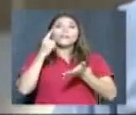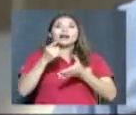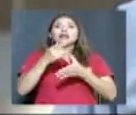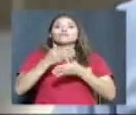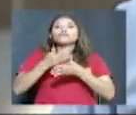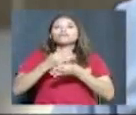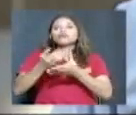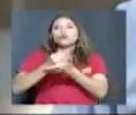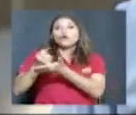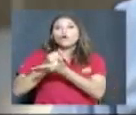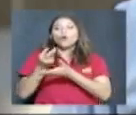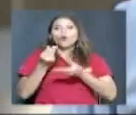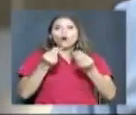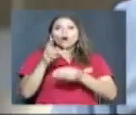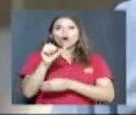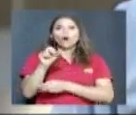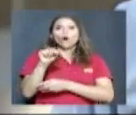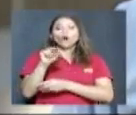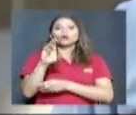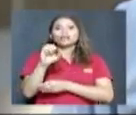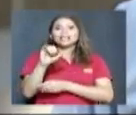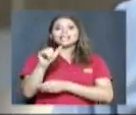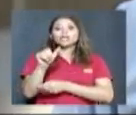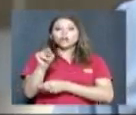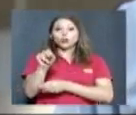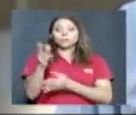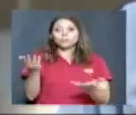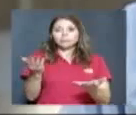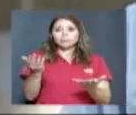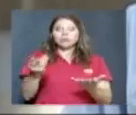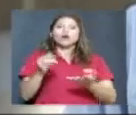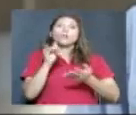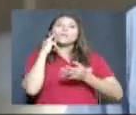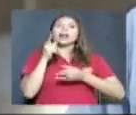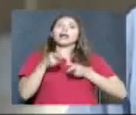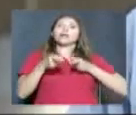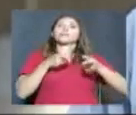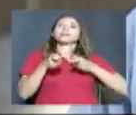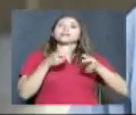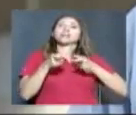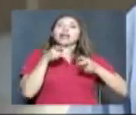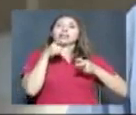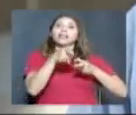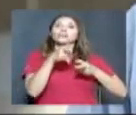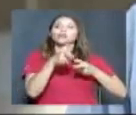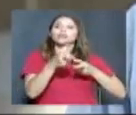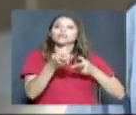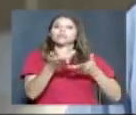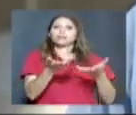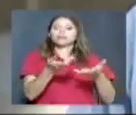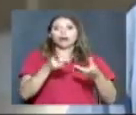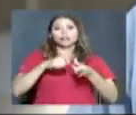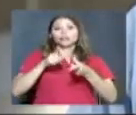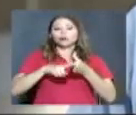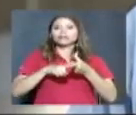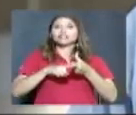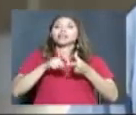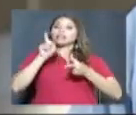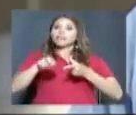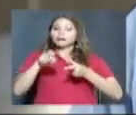que están, tienen su contrato de concesión. Bueno, entonces hay que tener que respetar ese derecho existente. Entonces es muy